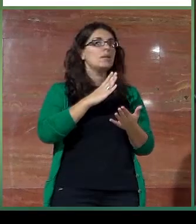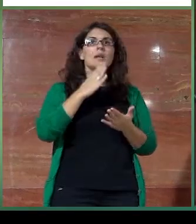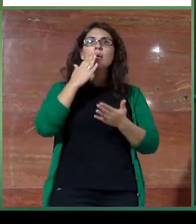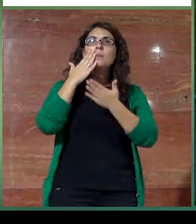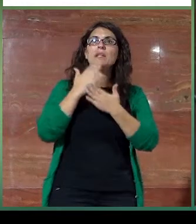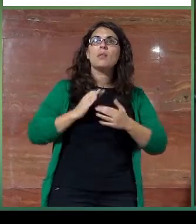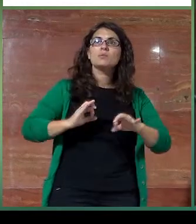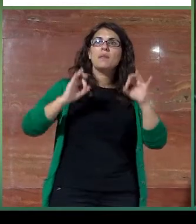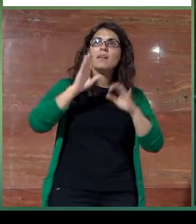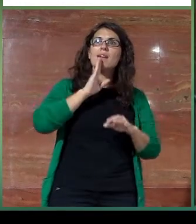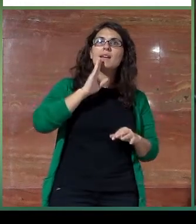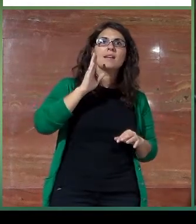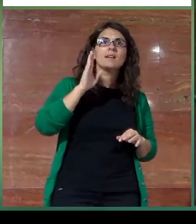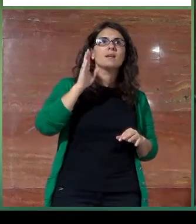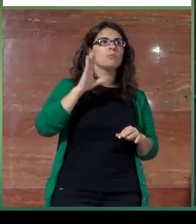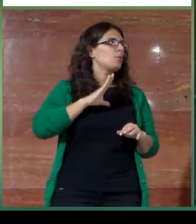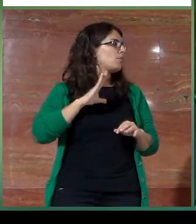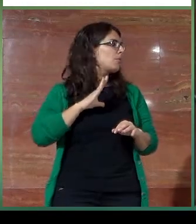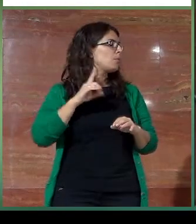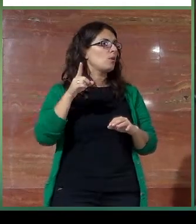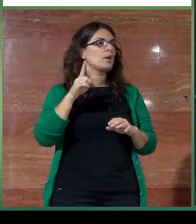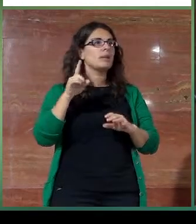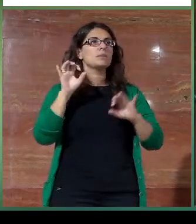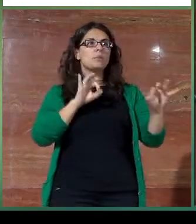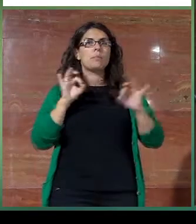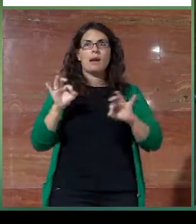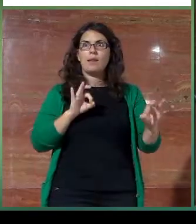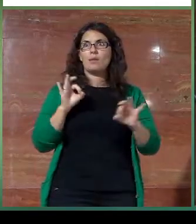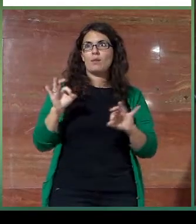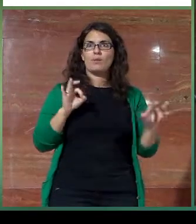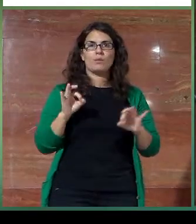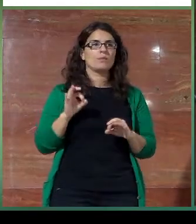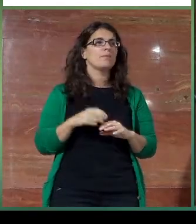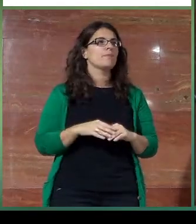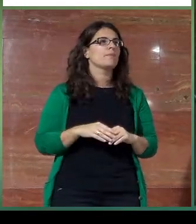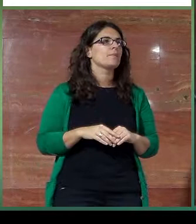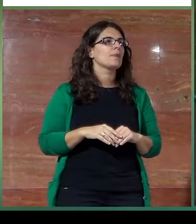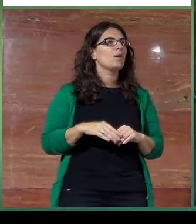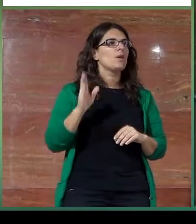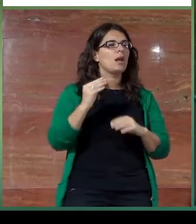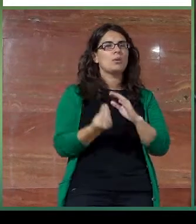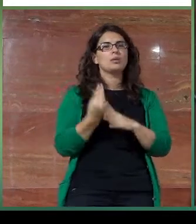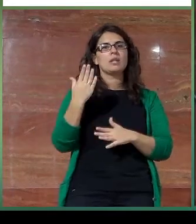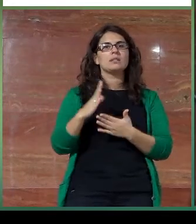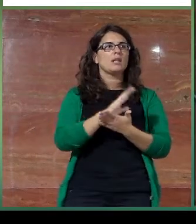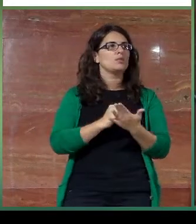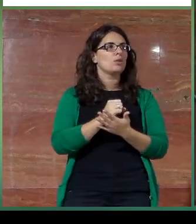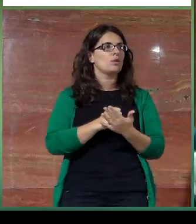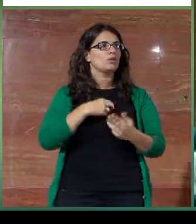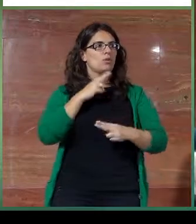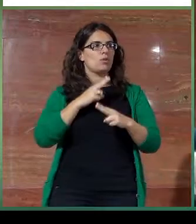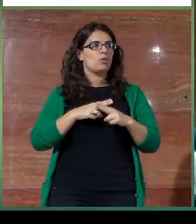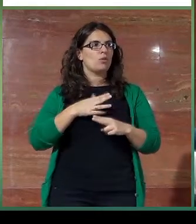y que no estaba en el guión, que se vaya preparando para poner el cartel de fin, que estaría bien. Hola, buenos días a todos. Yo me llamo Belén Segovia,